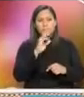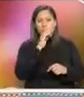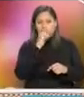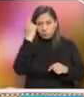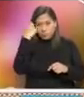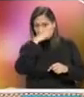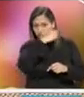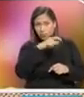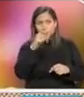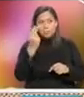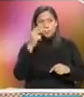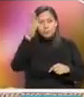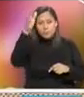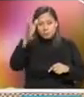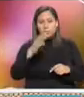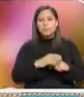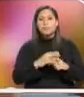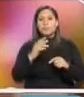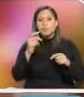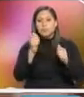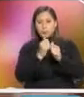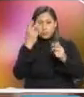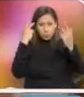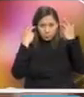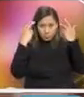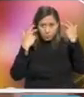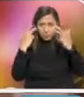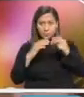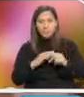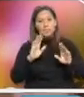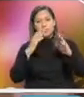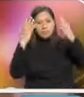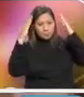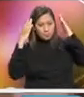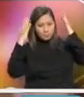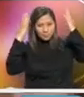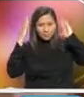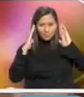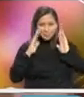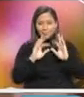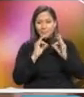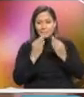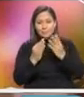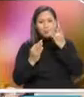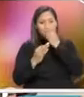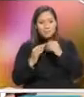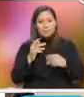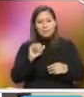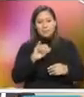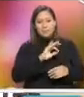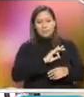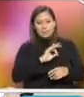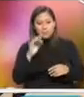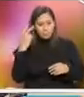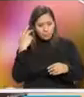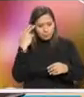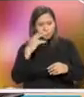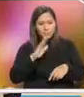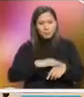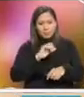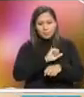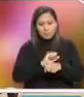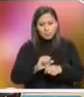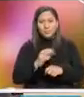con el estilista. Sí, así te da forma, ¿no? Le llamamos así. Que nos dé un poco de forma y así ya podemos estilizarlo de una forma mucho más